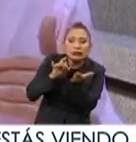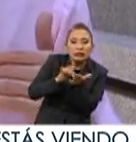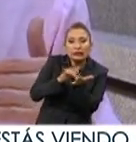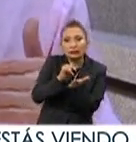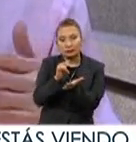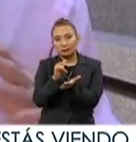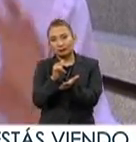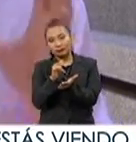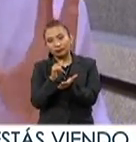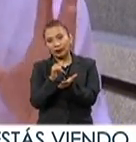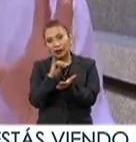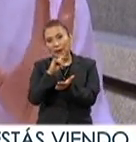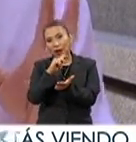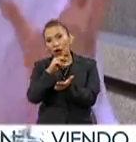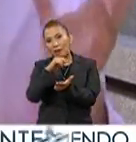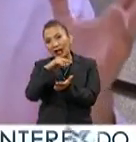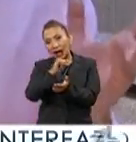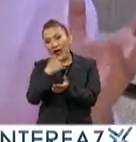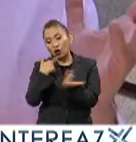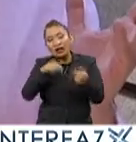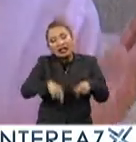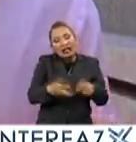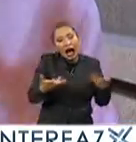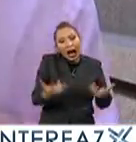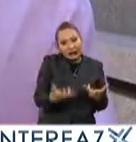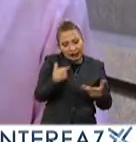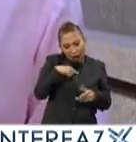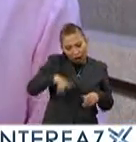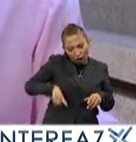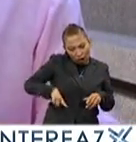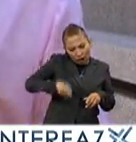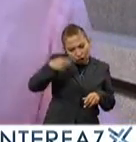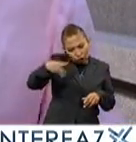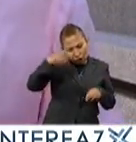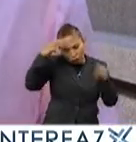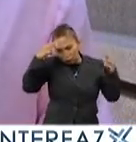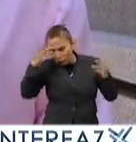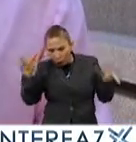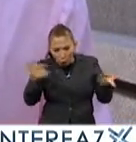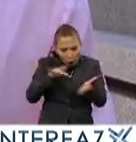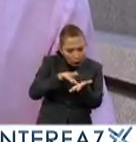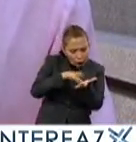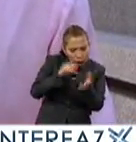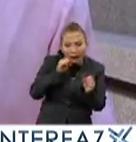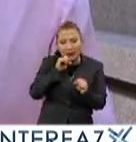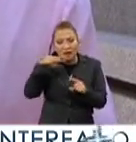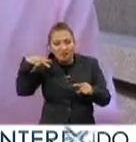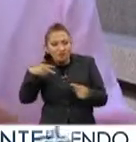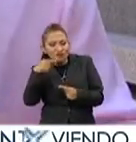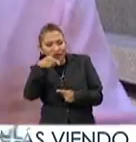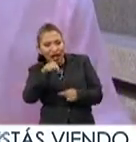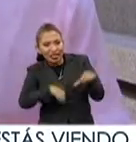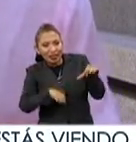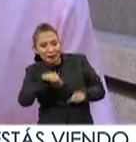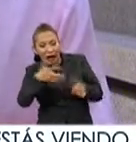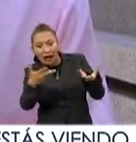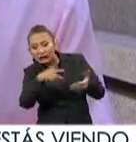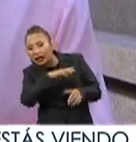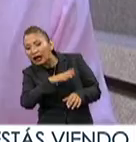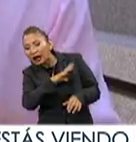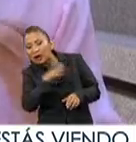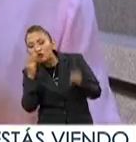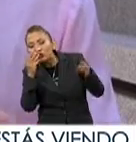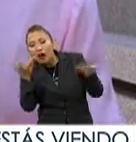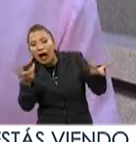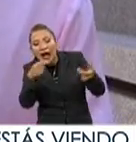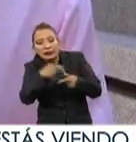iberoamericanos, desde el punto de vista, desde lo que hacen los estados respecto a los museos, pero también desde el punto de vista de la actividad general de los museos,